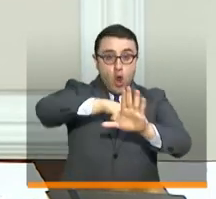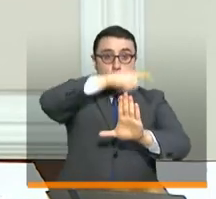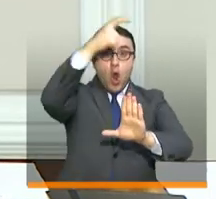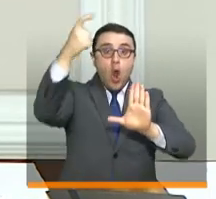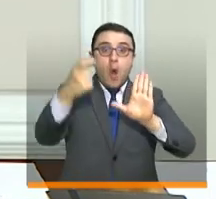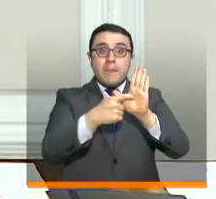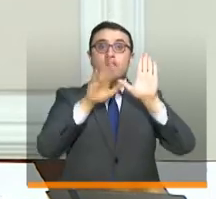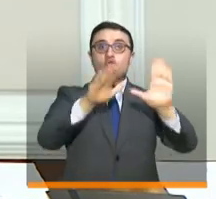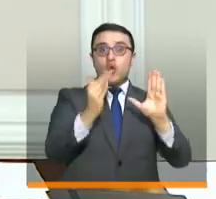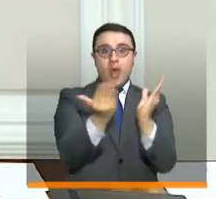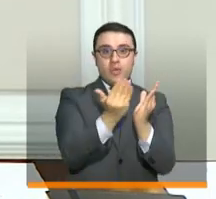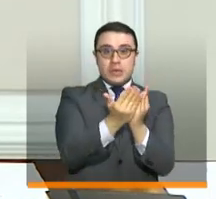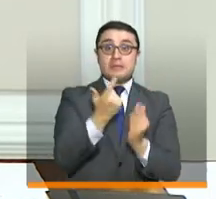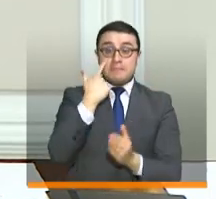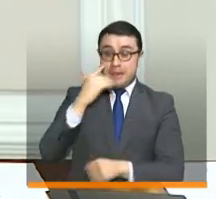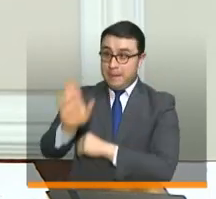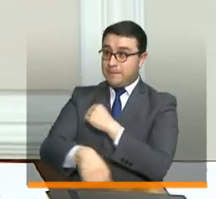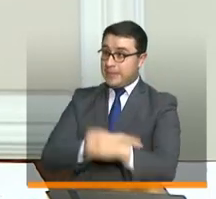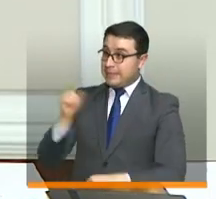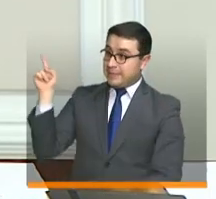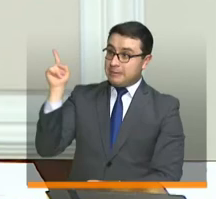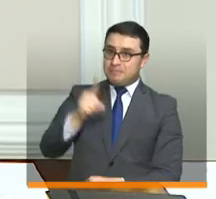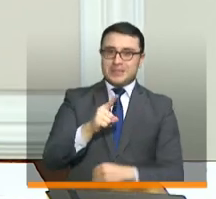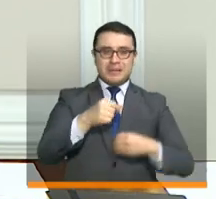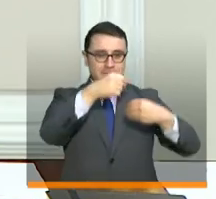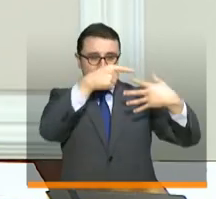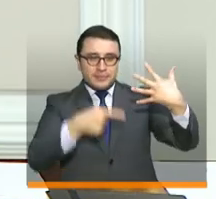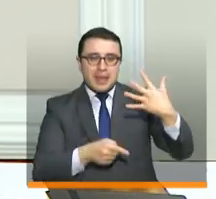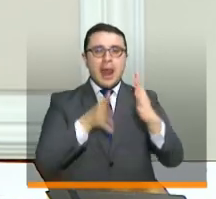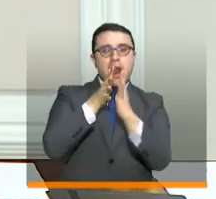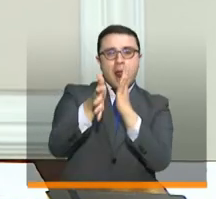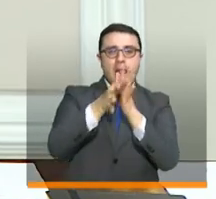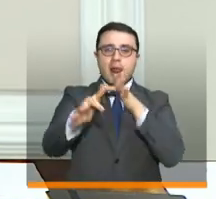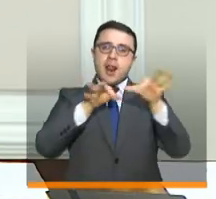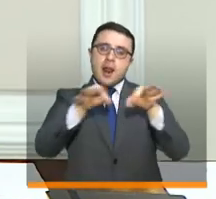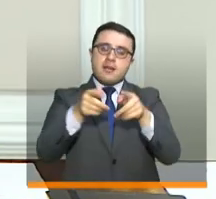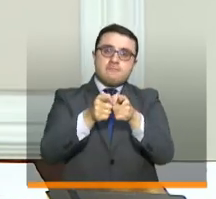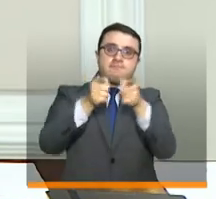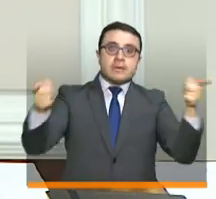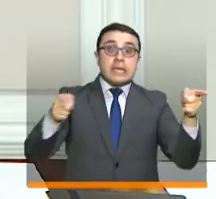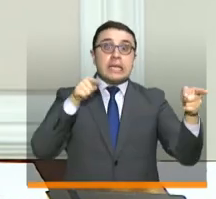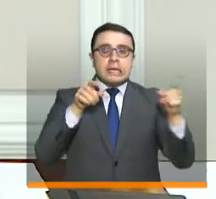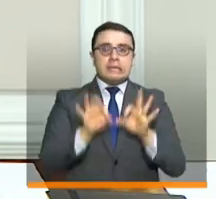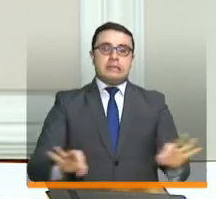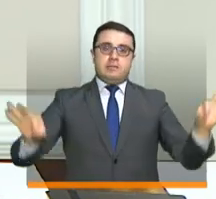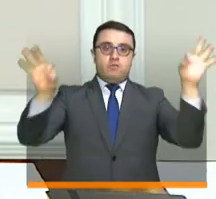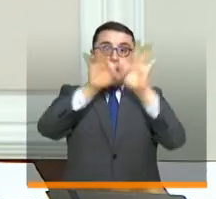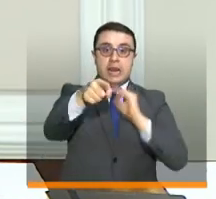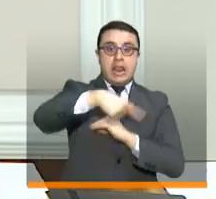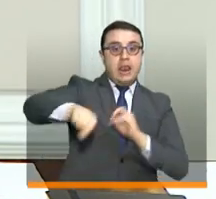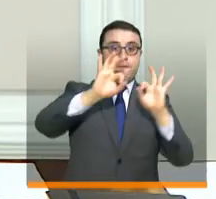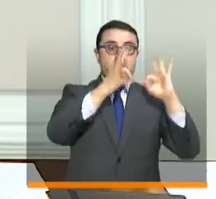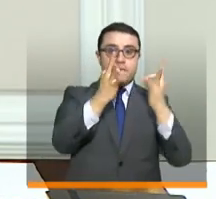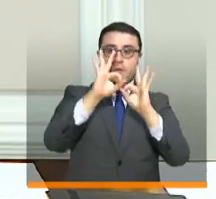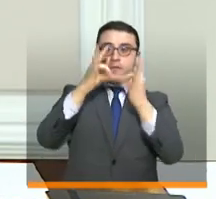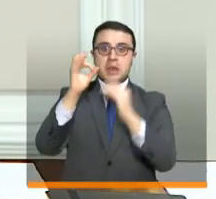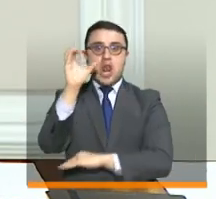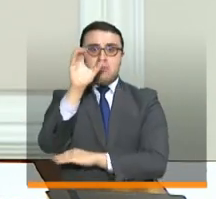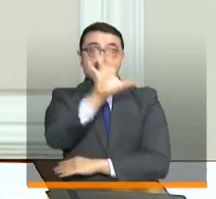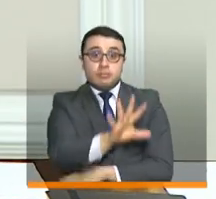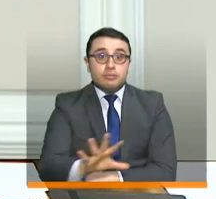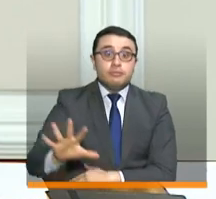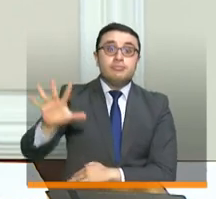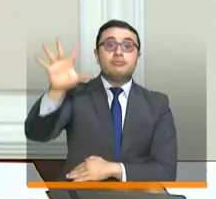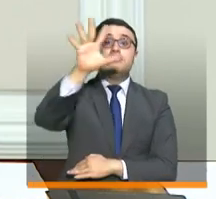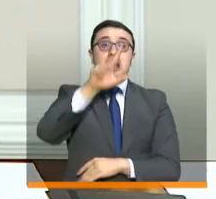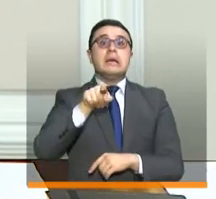Así que, ministra María Victoria, ahí tenemos varias cosas para compartir que son muy importantes para las familias colombianas y que creo